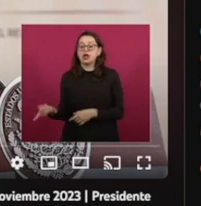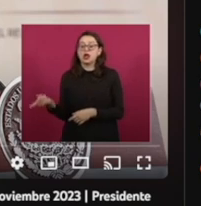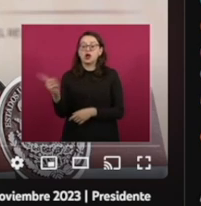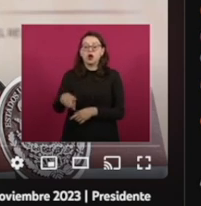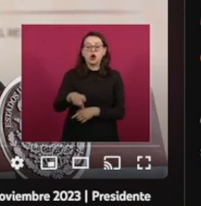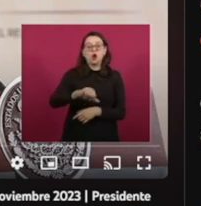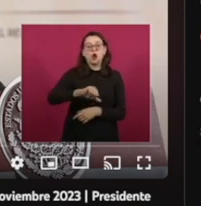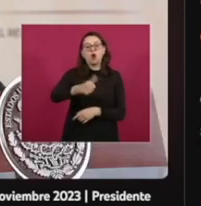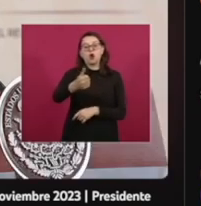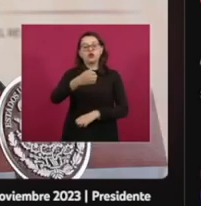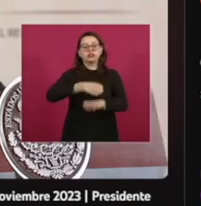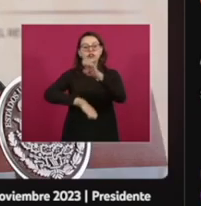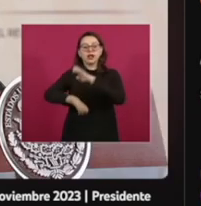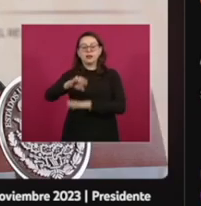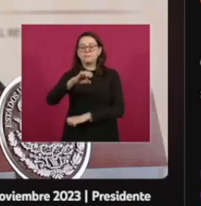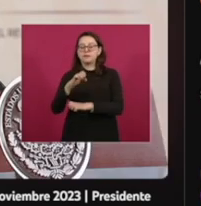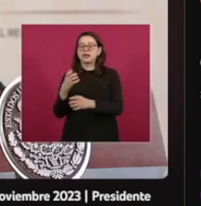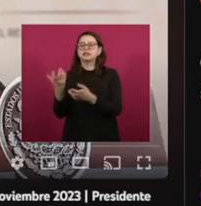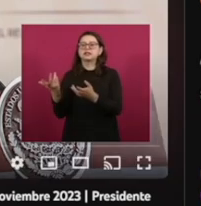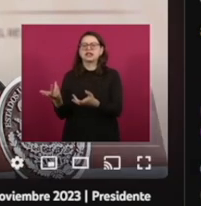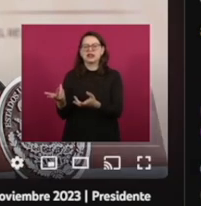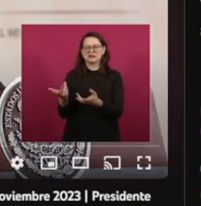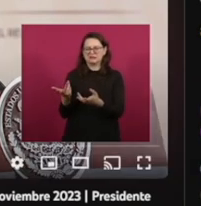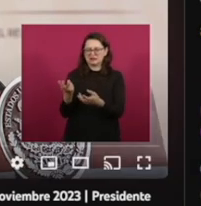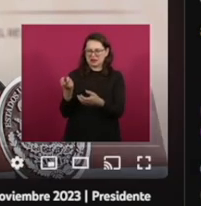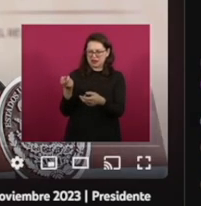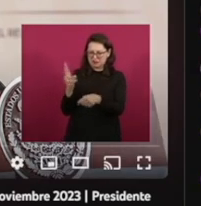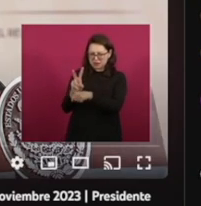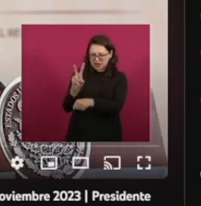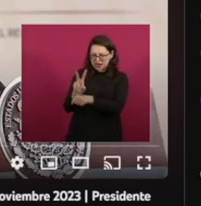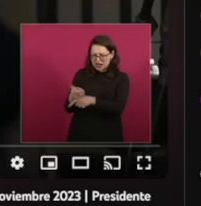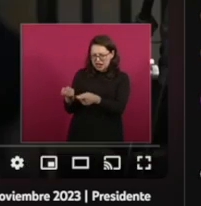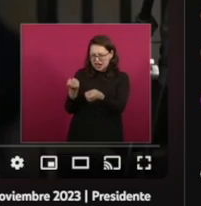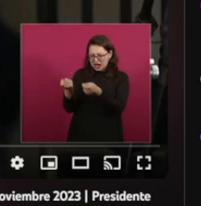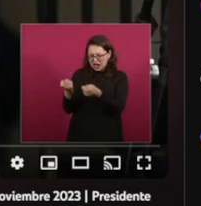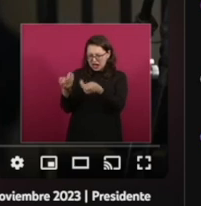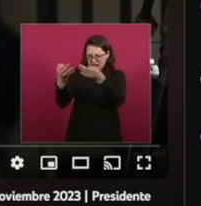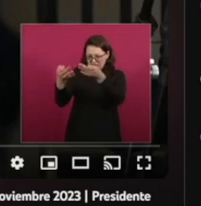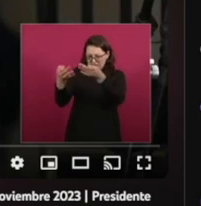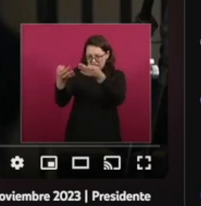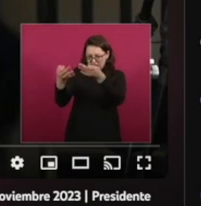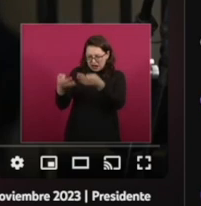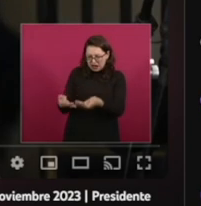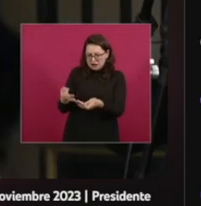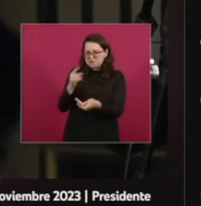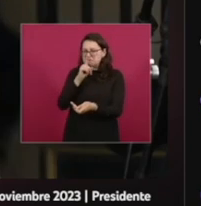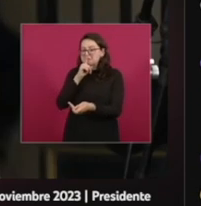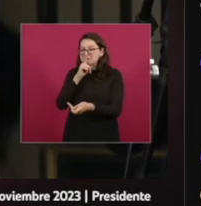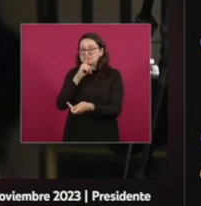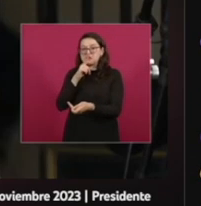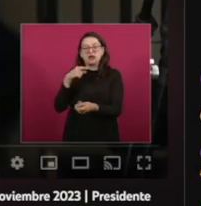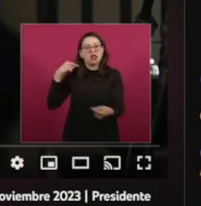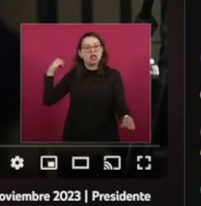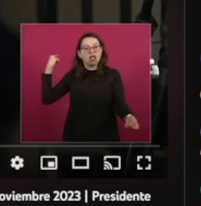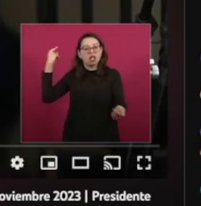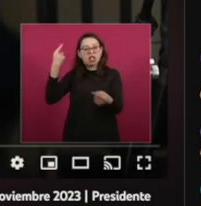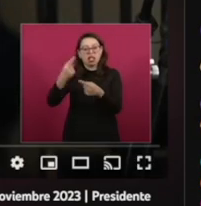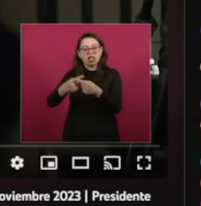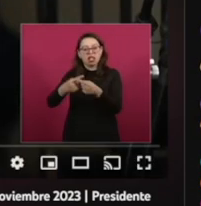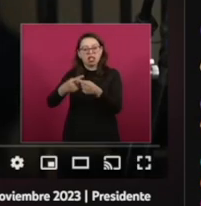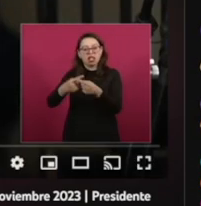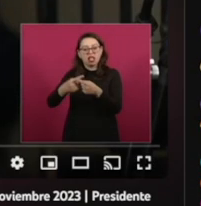ningún control, dando paso a escenarios de posibles fraudes electorales. Falta una